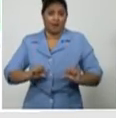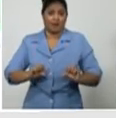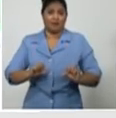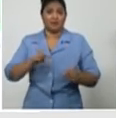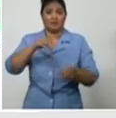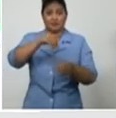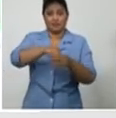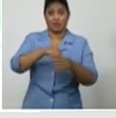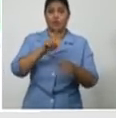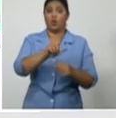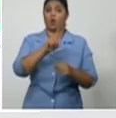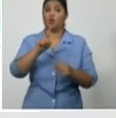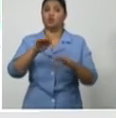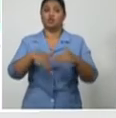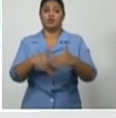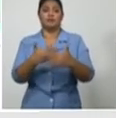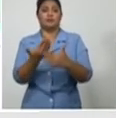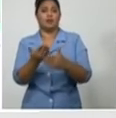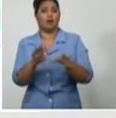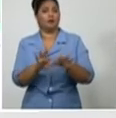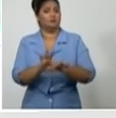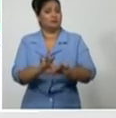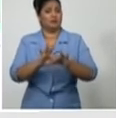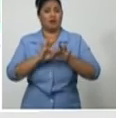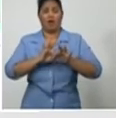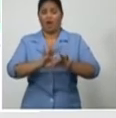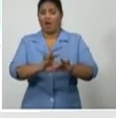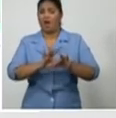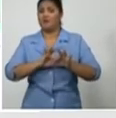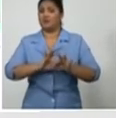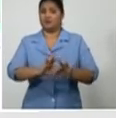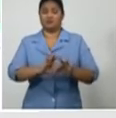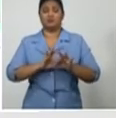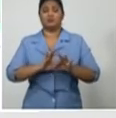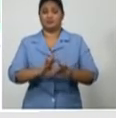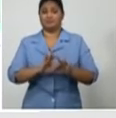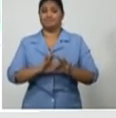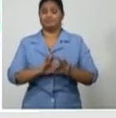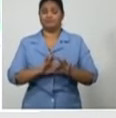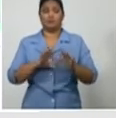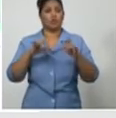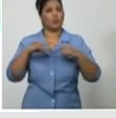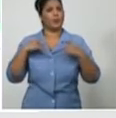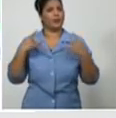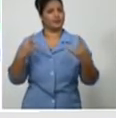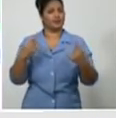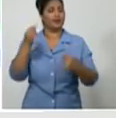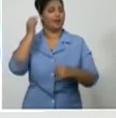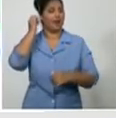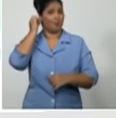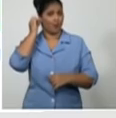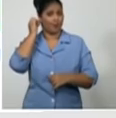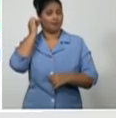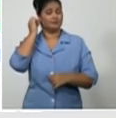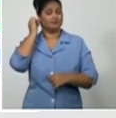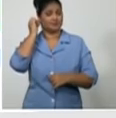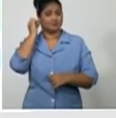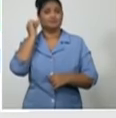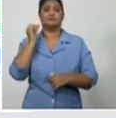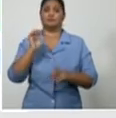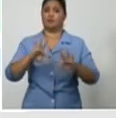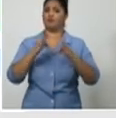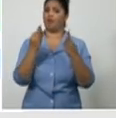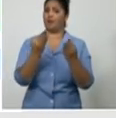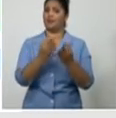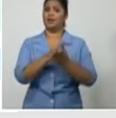terapia intensiva, presenta un grupo de complicaciones, por lo cual fallece. Lamentamos mucho este fallecimiento.